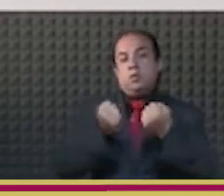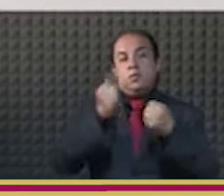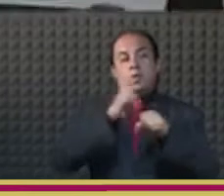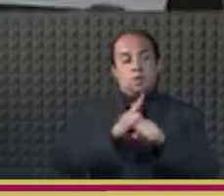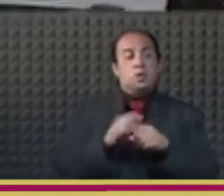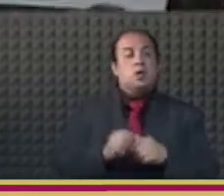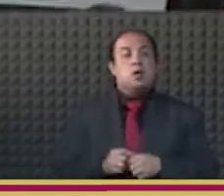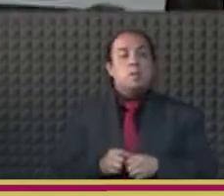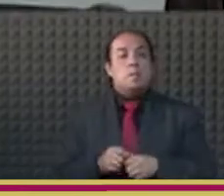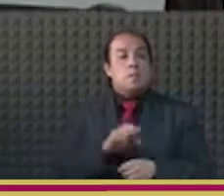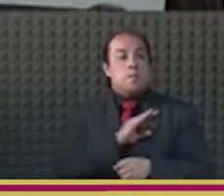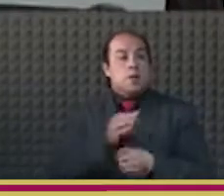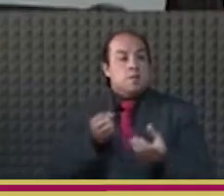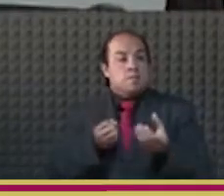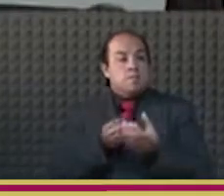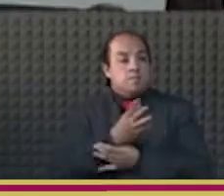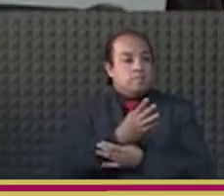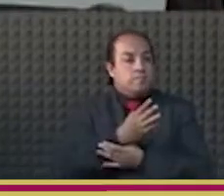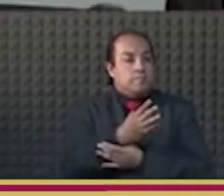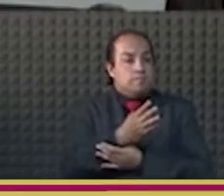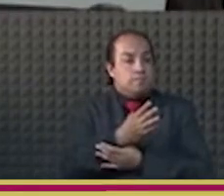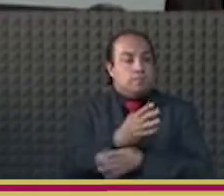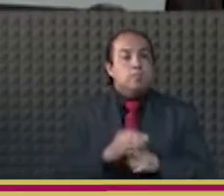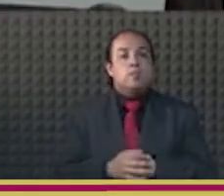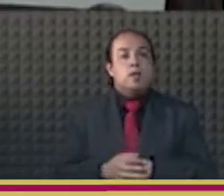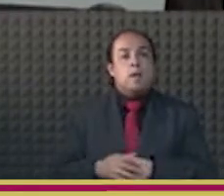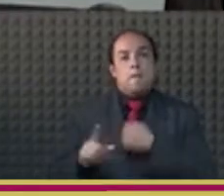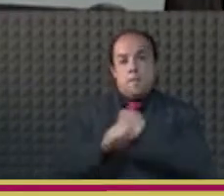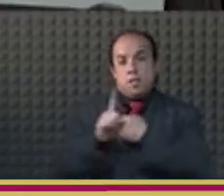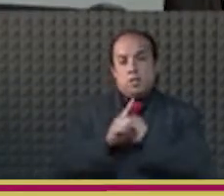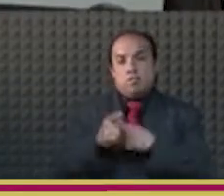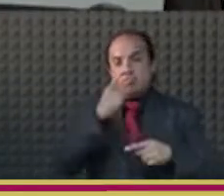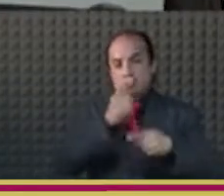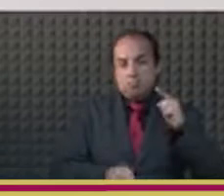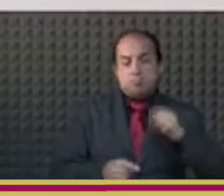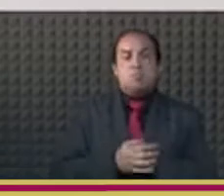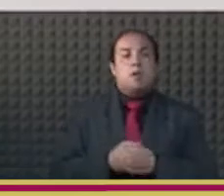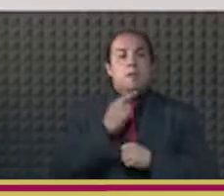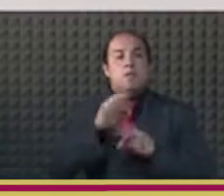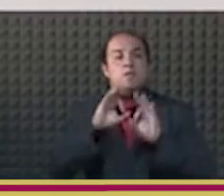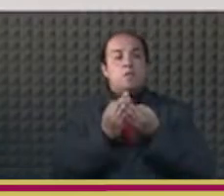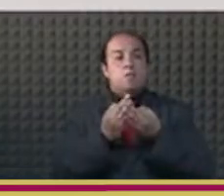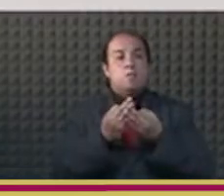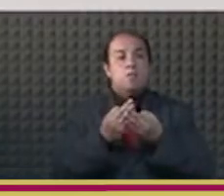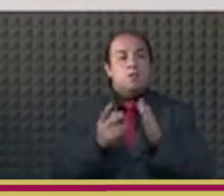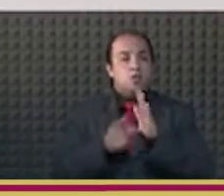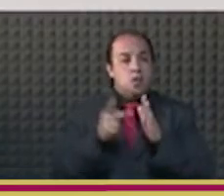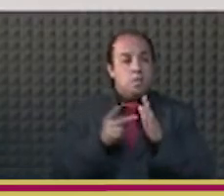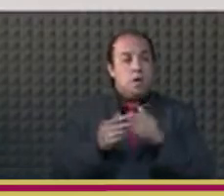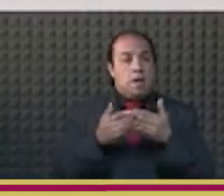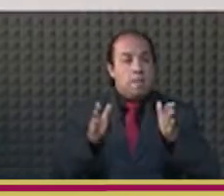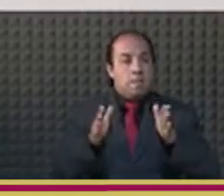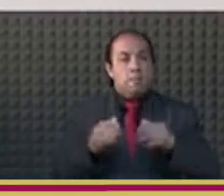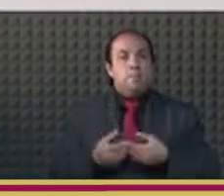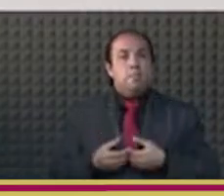para lograr superar esta crisis de la mejor manera posible y retomar el camino de crecimiento y prosperidad para